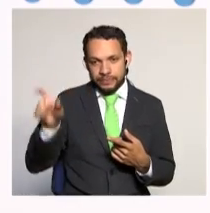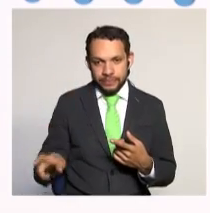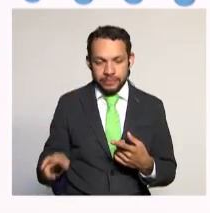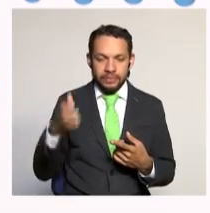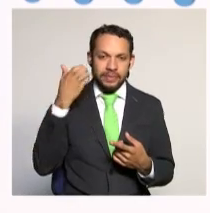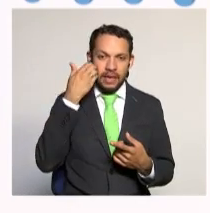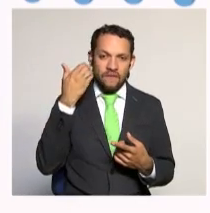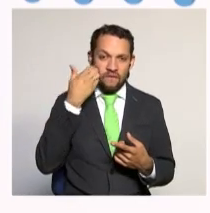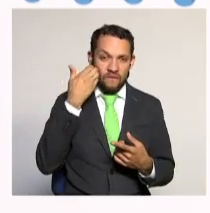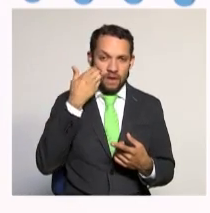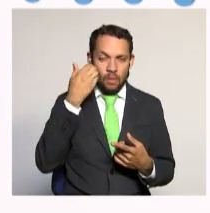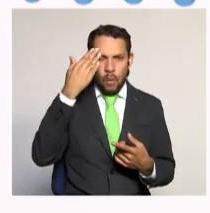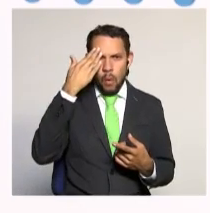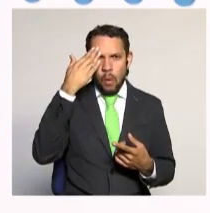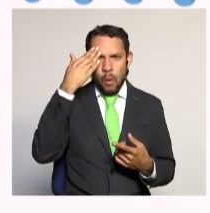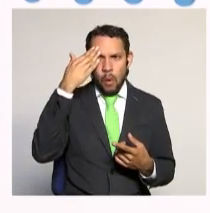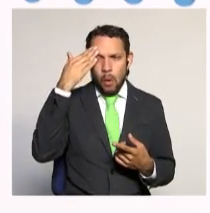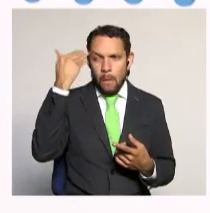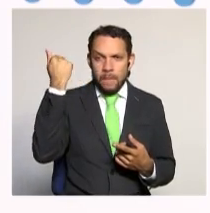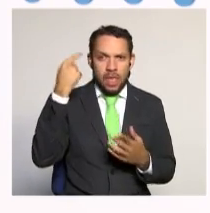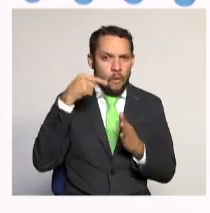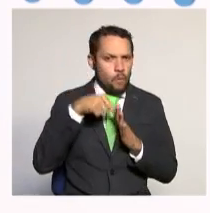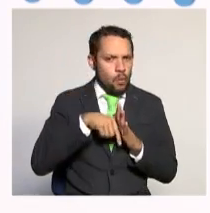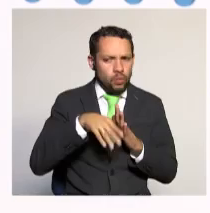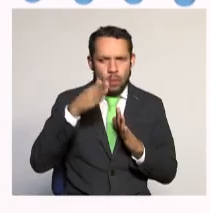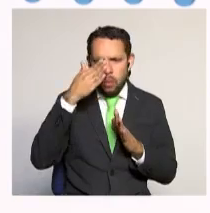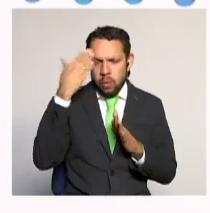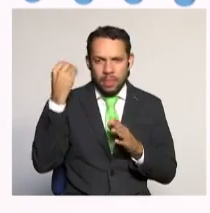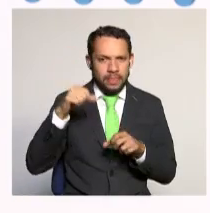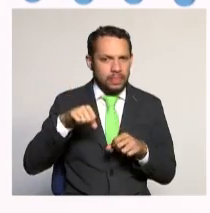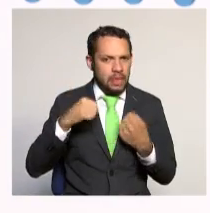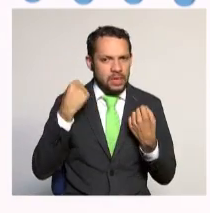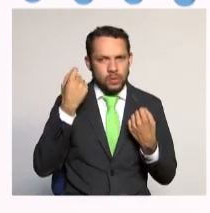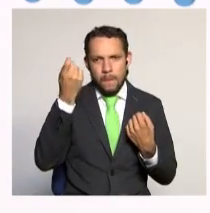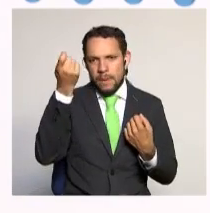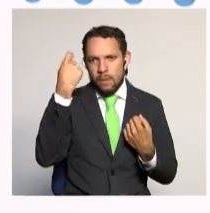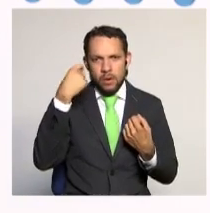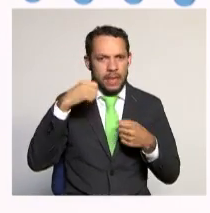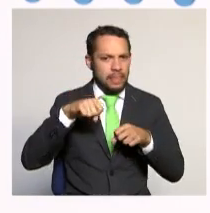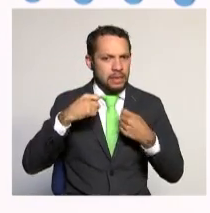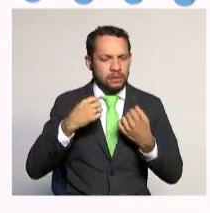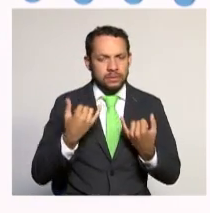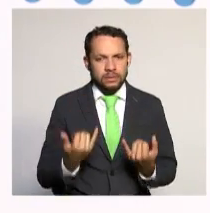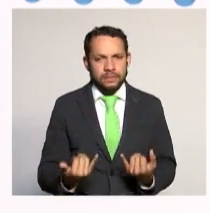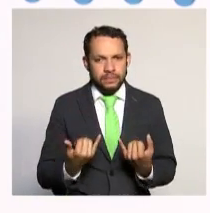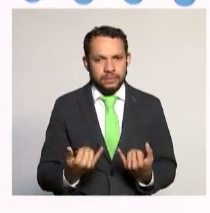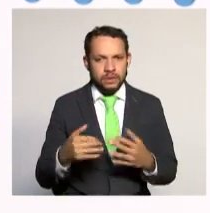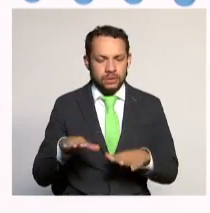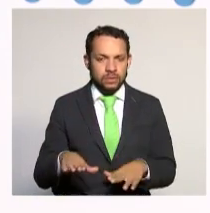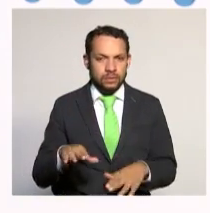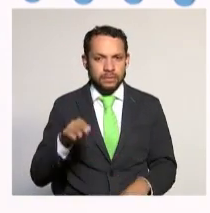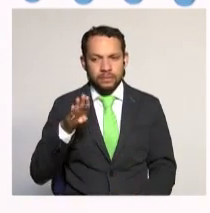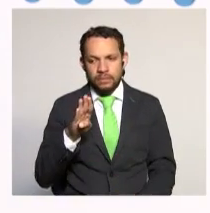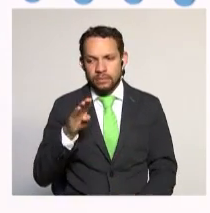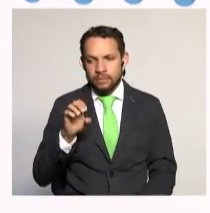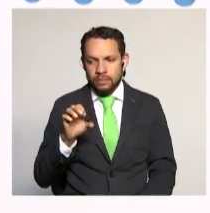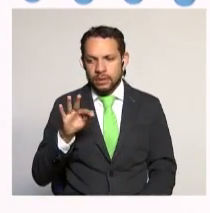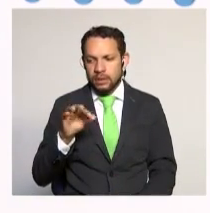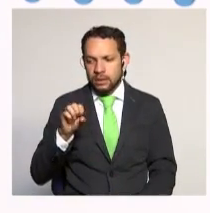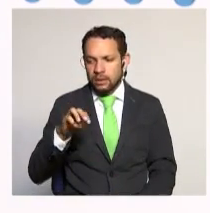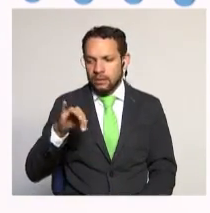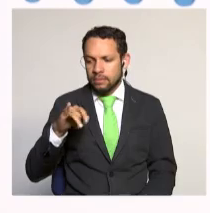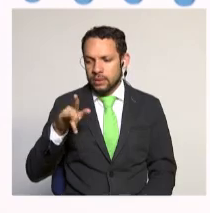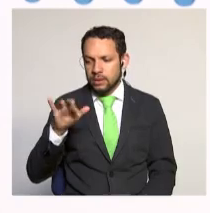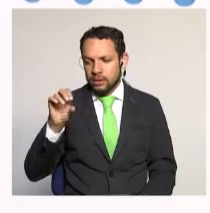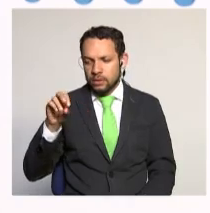de Alzheimer, una de las sustancias que se produce de más es el beta-amiloide. Hay